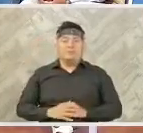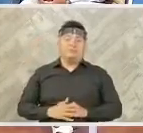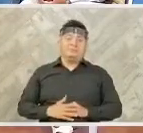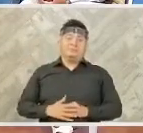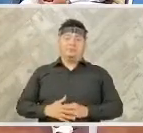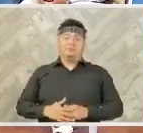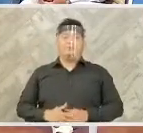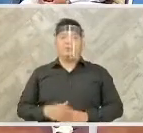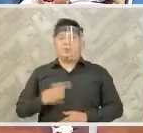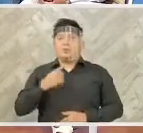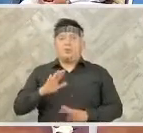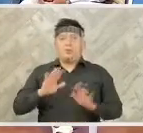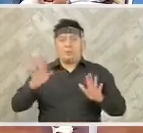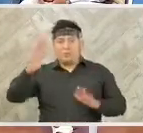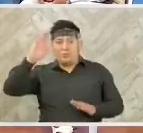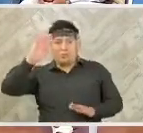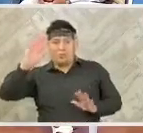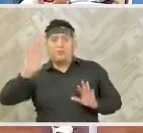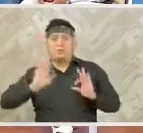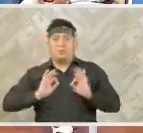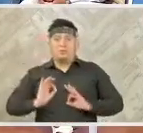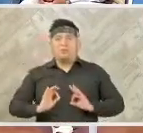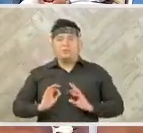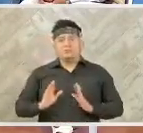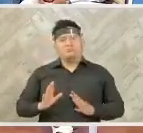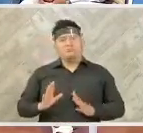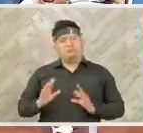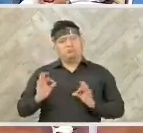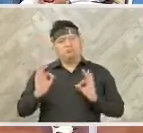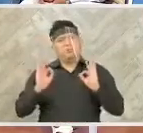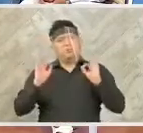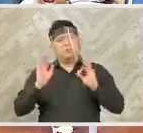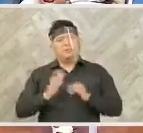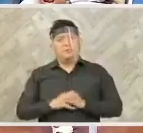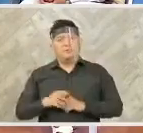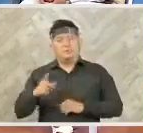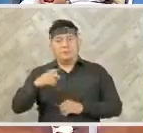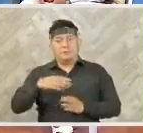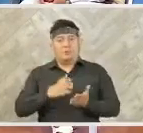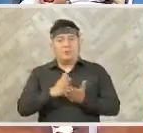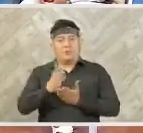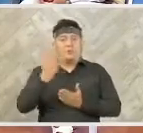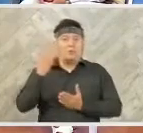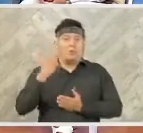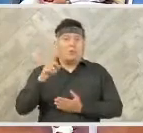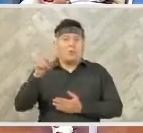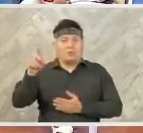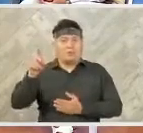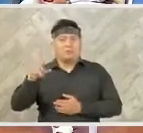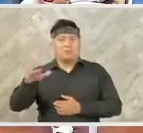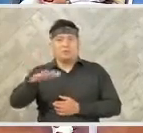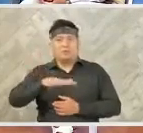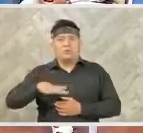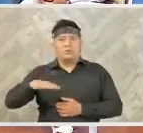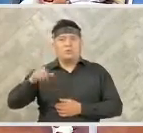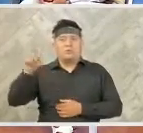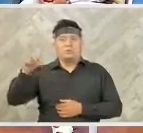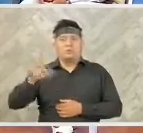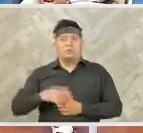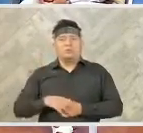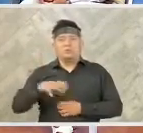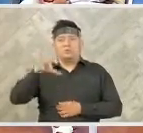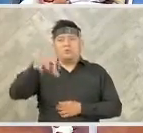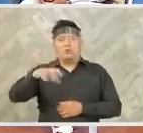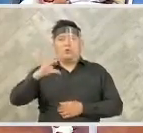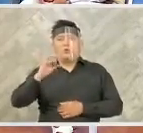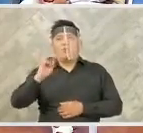solamente de la policía, sino también del ejército, como ya ha sido la constante en este barrio de la Comuna 10 de San José de Cúcuta,